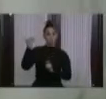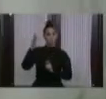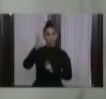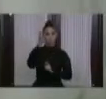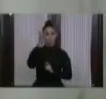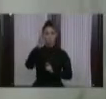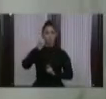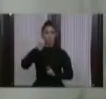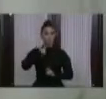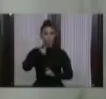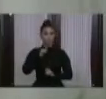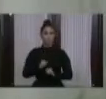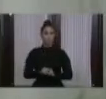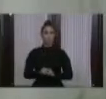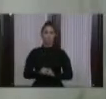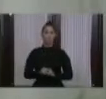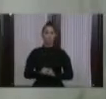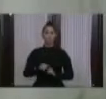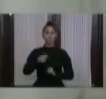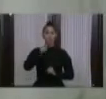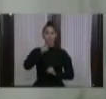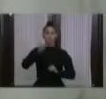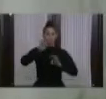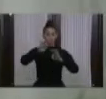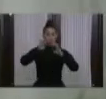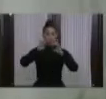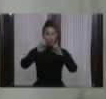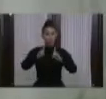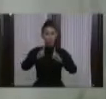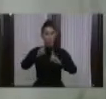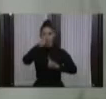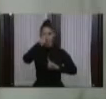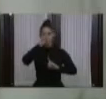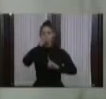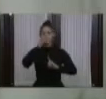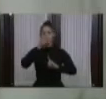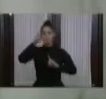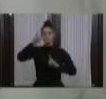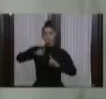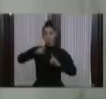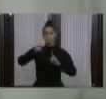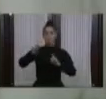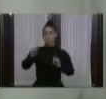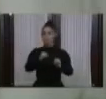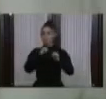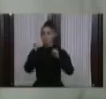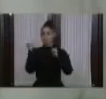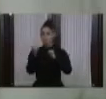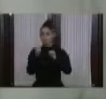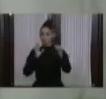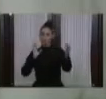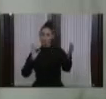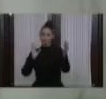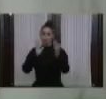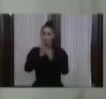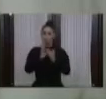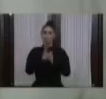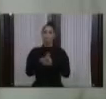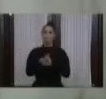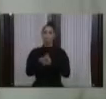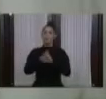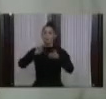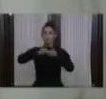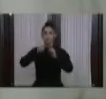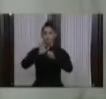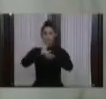no hay no hay forma de hacerlo entonces lo que se está planteando es eso óigame el capital